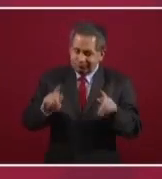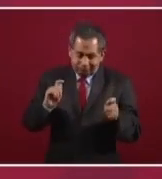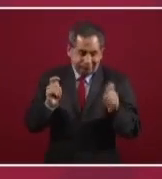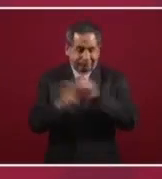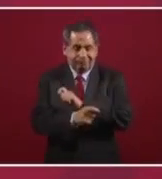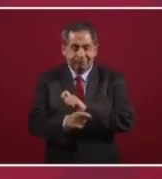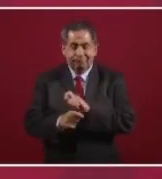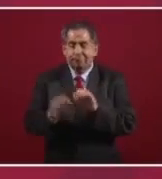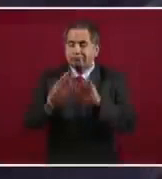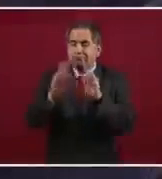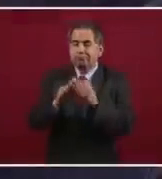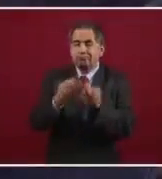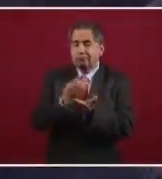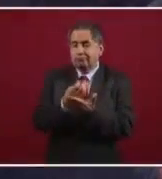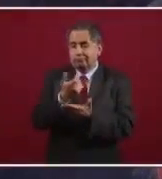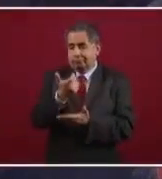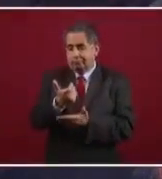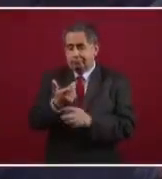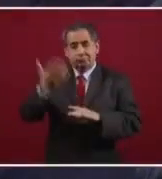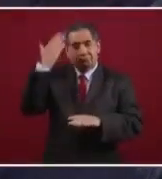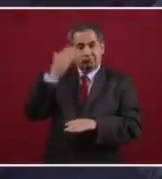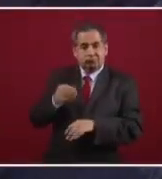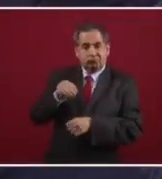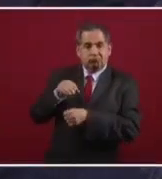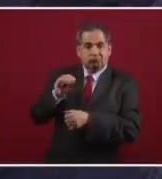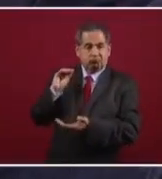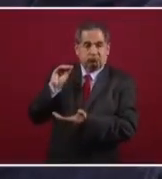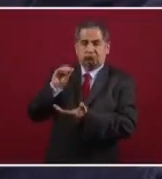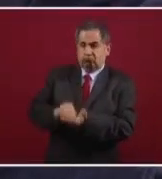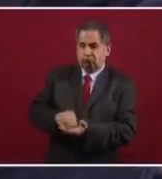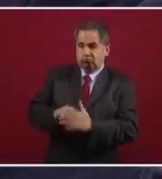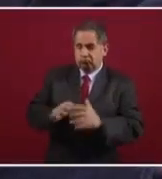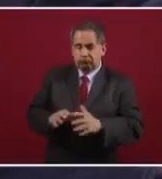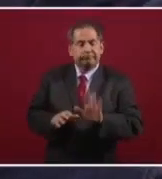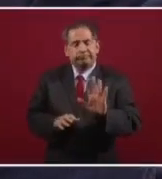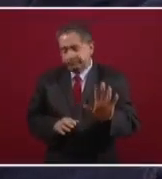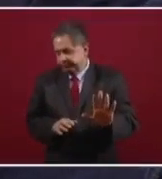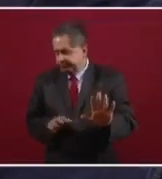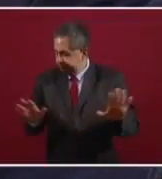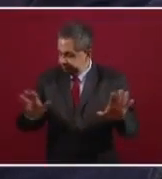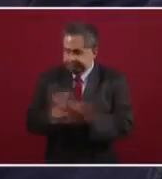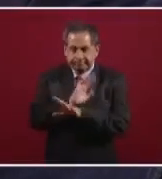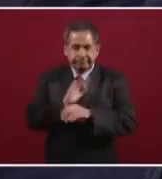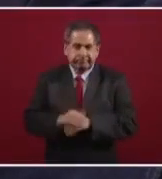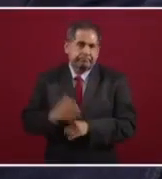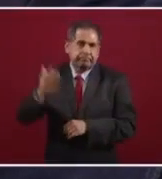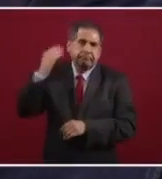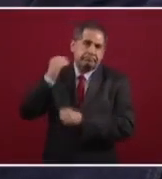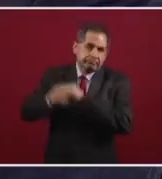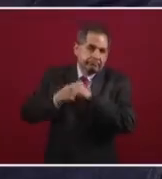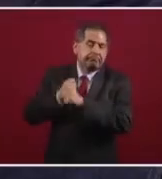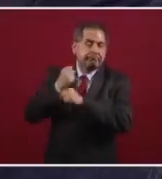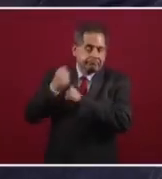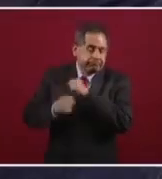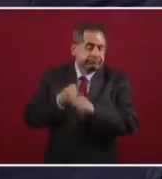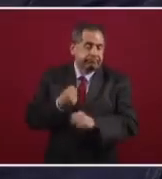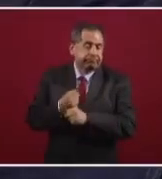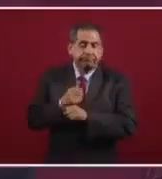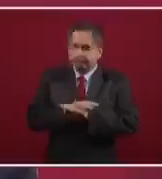económico que se impuso durante décadas para